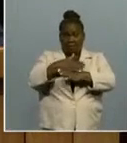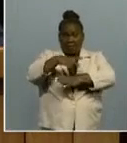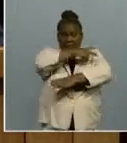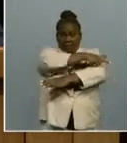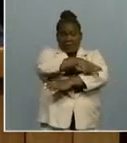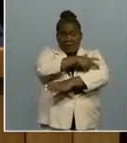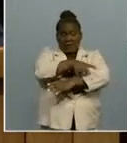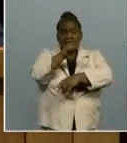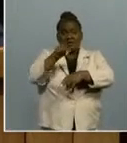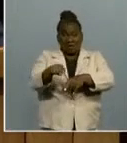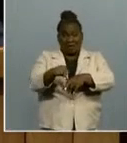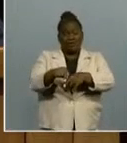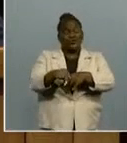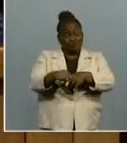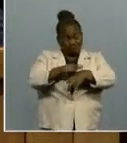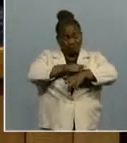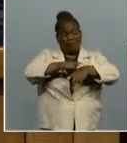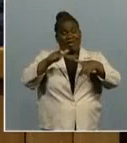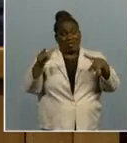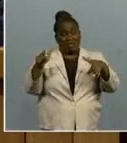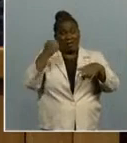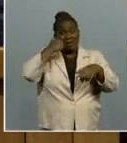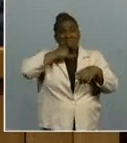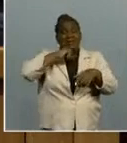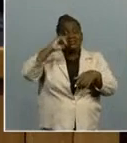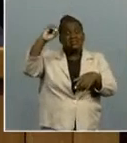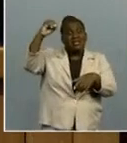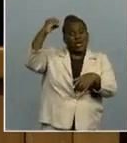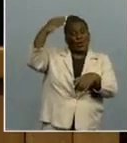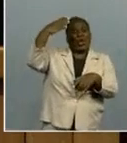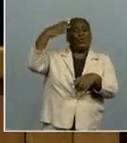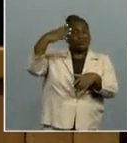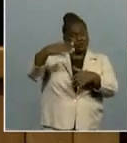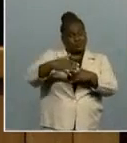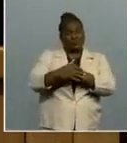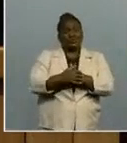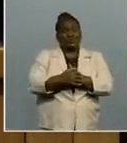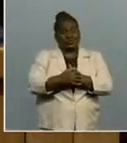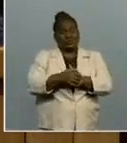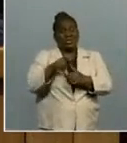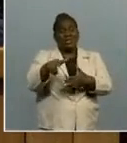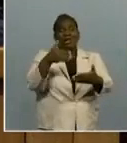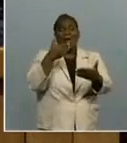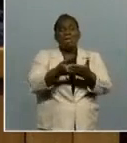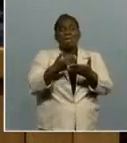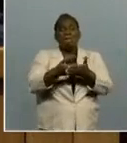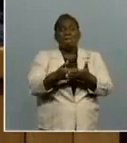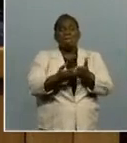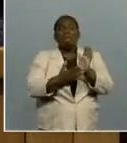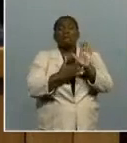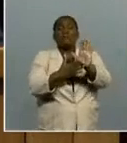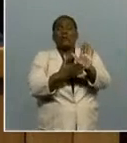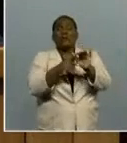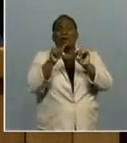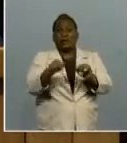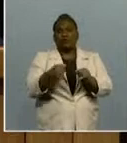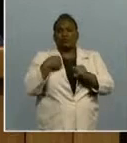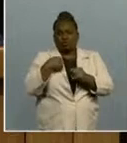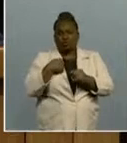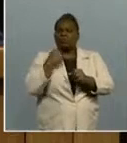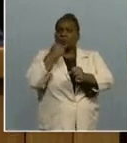es mucho más que una luz al final del túnel es la prueba de que estamos del lado correcto de la historia